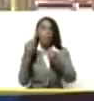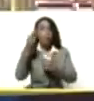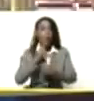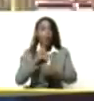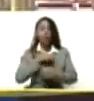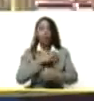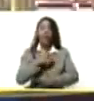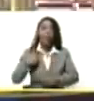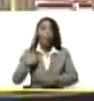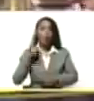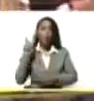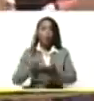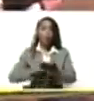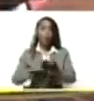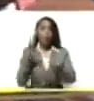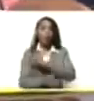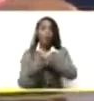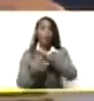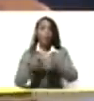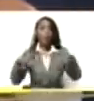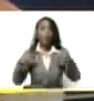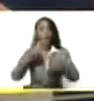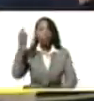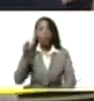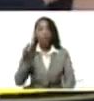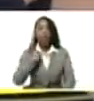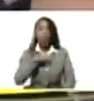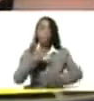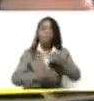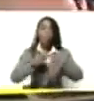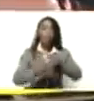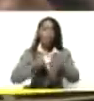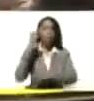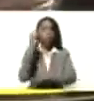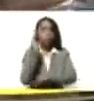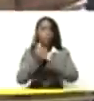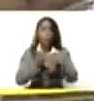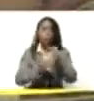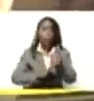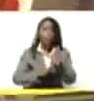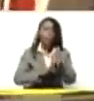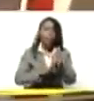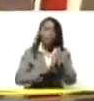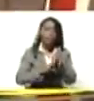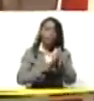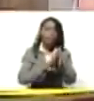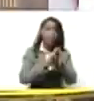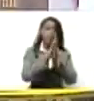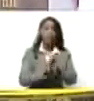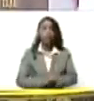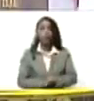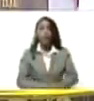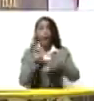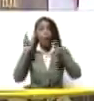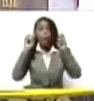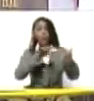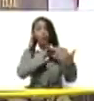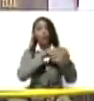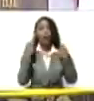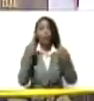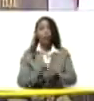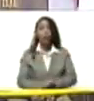nosotros estamos durmiendo descansando en nuestras casas compartiendo con nuestra familia allí en los cdi en los